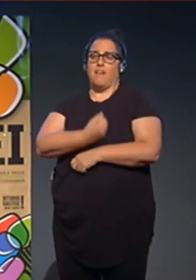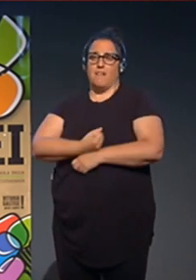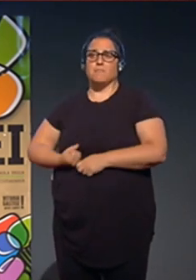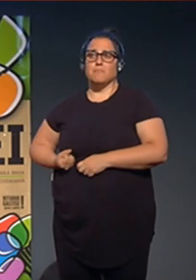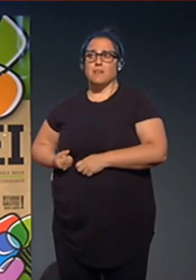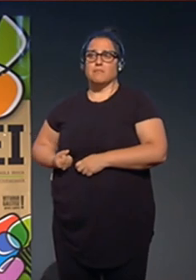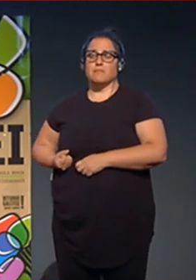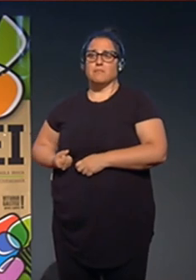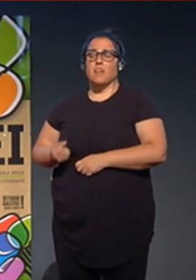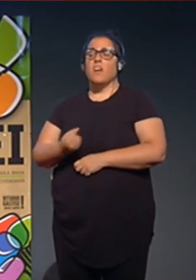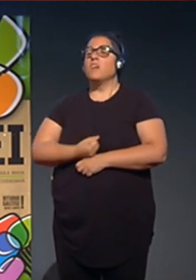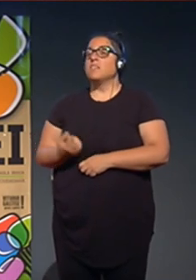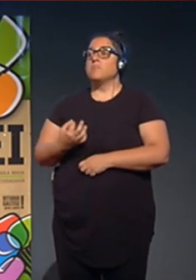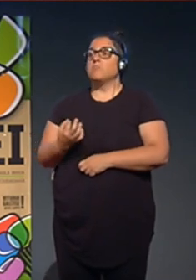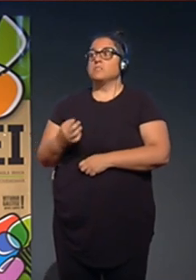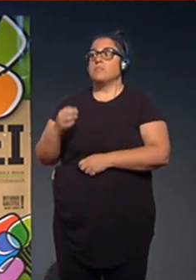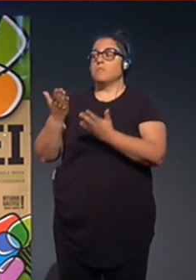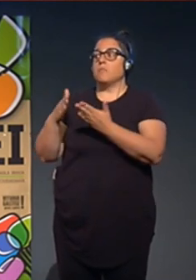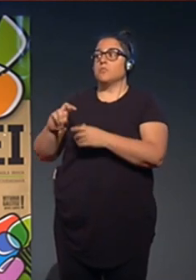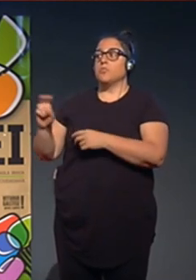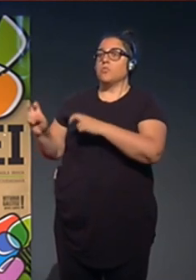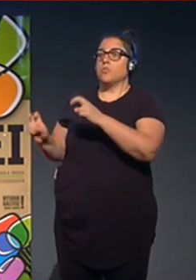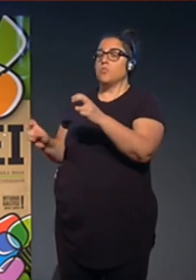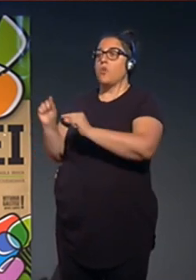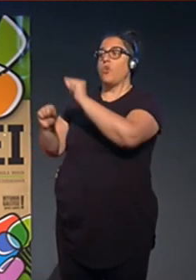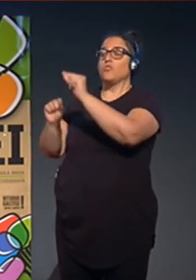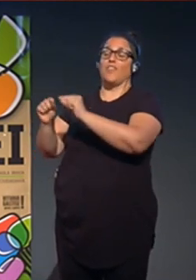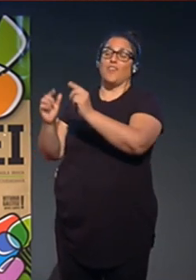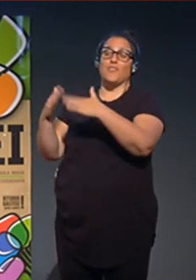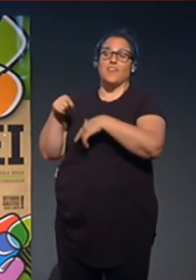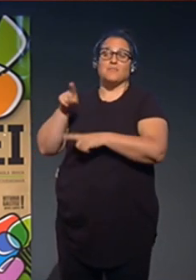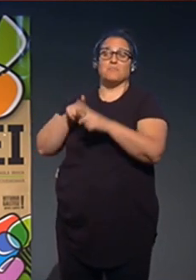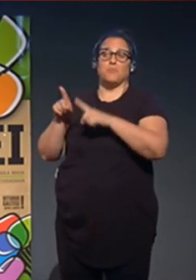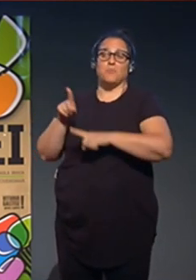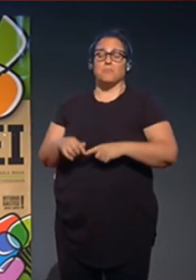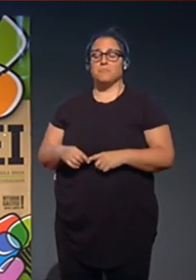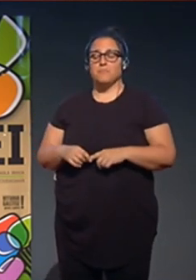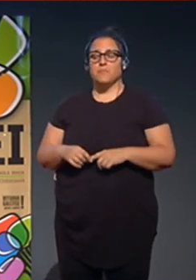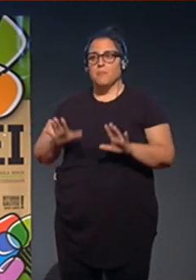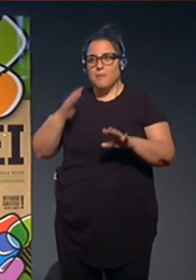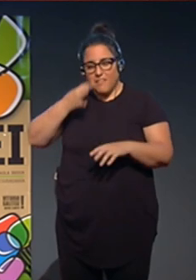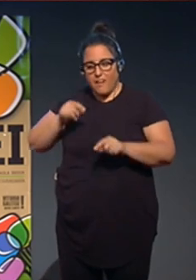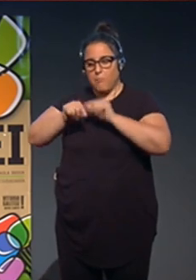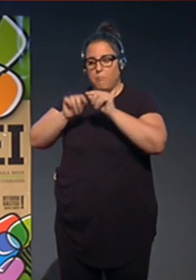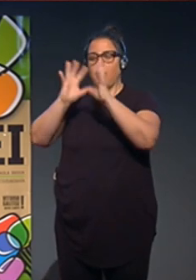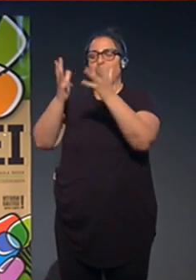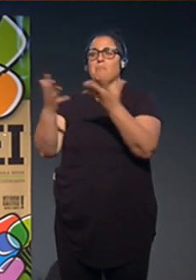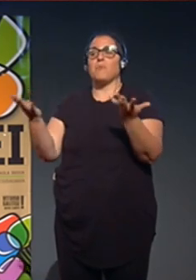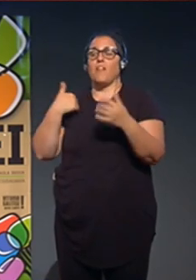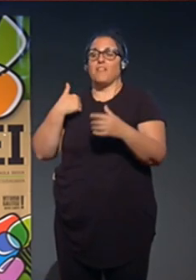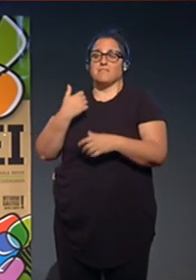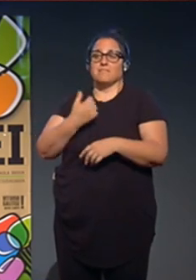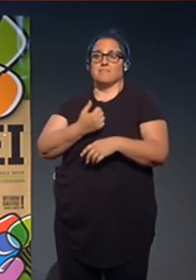los otros y que el hambre no es contagiosa pero la verdadera pandemia está ahí Entonces qué está